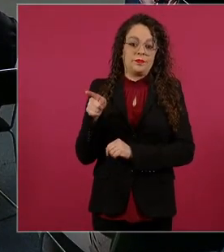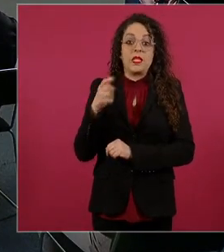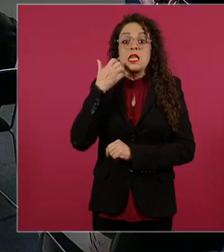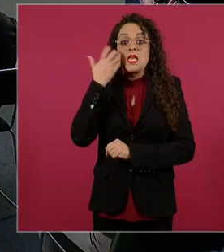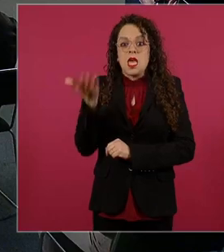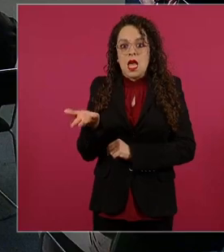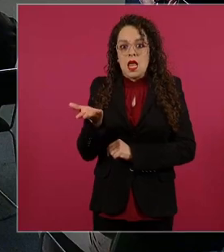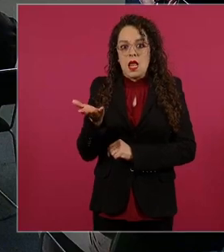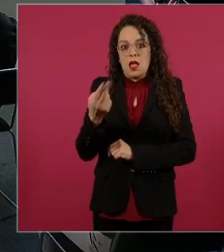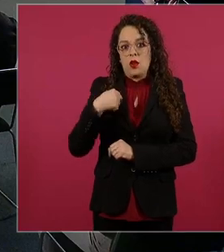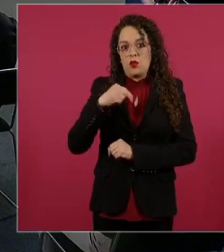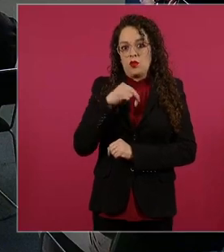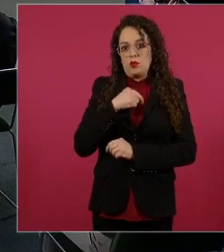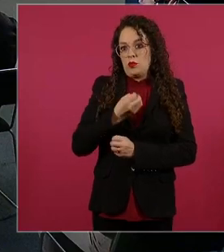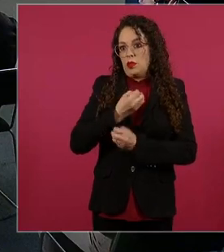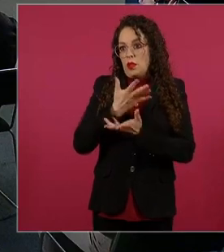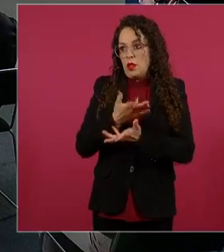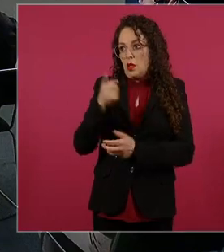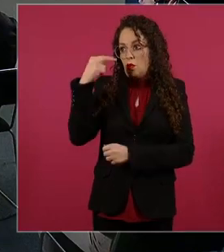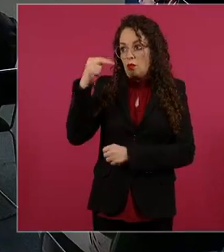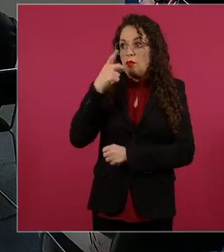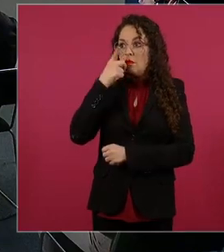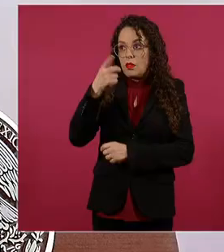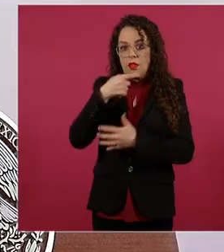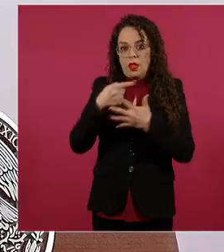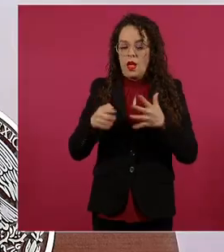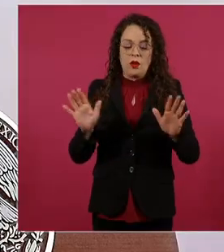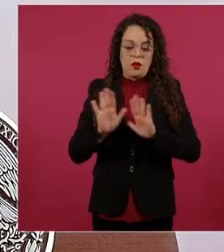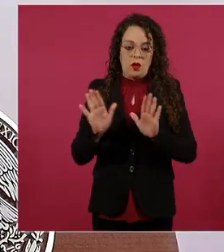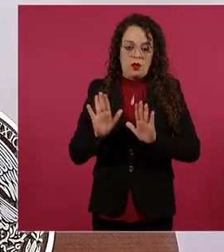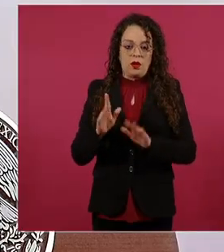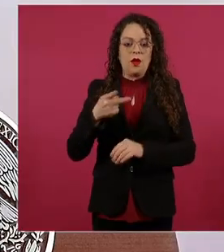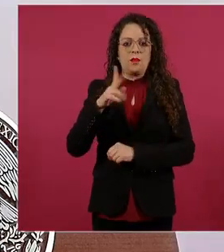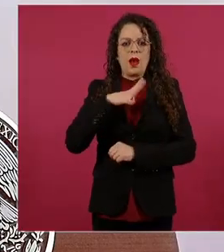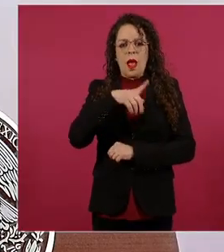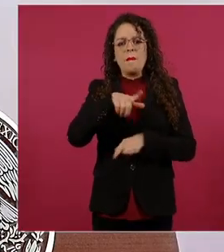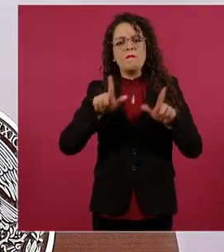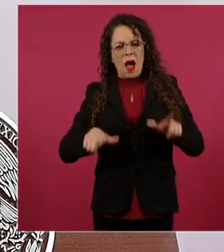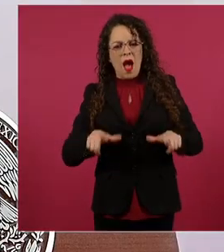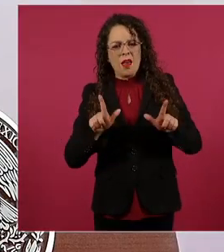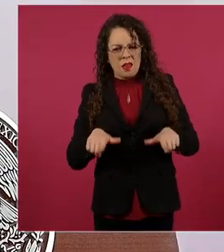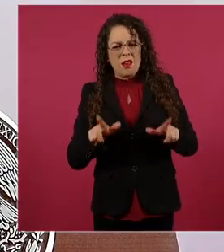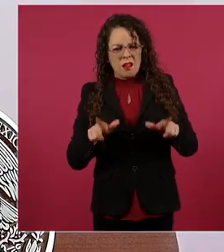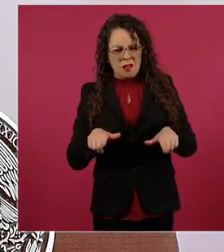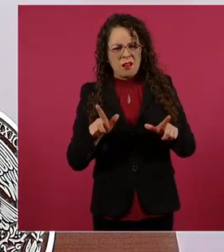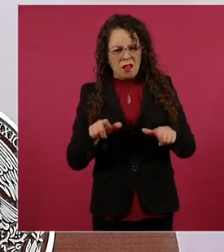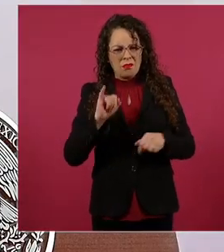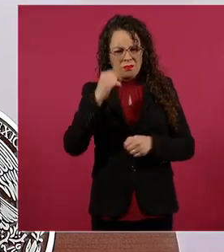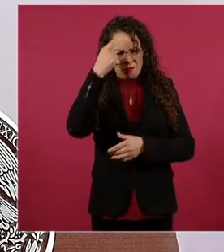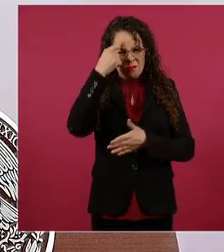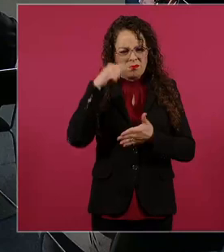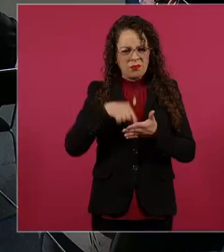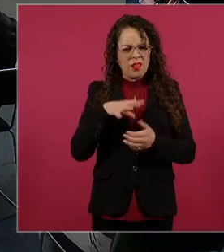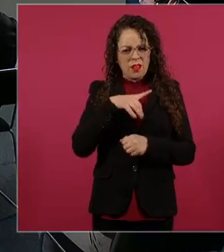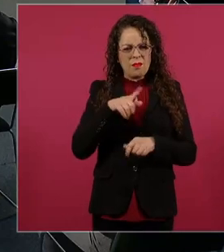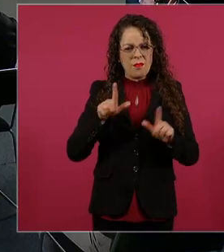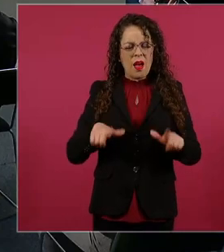quiere se conozca pero si tiene creo su página no tiene su cuenta de twitter y todo